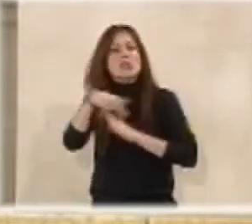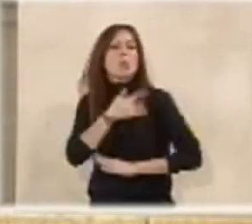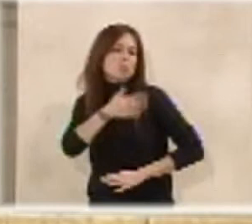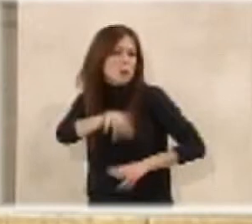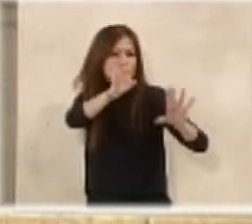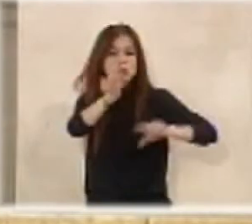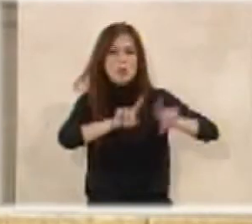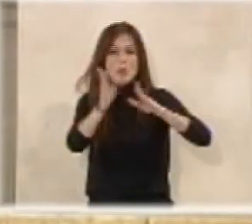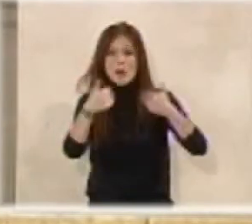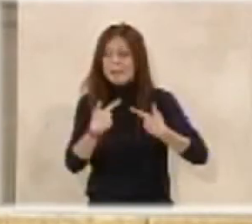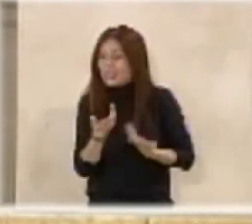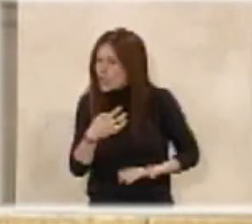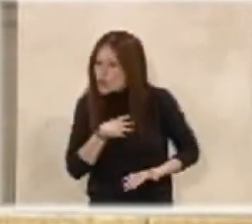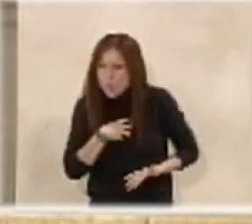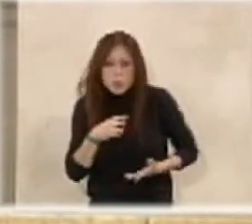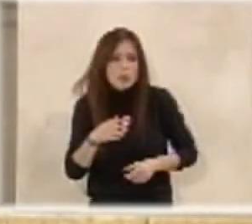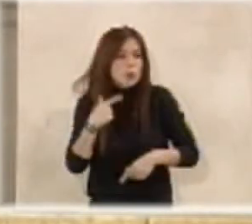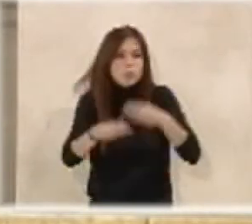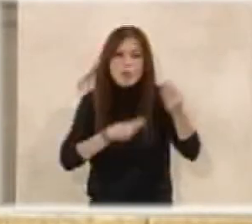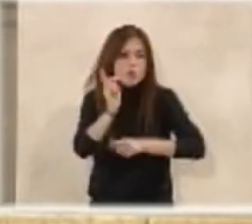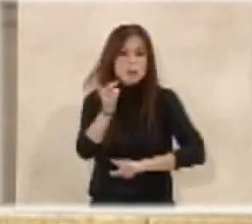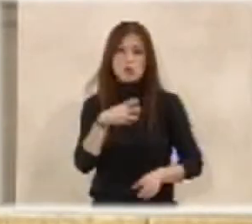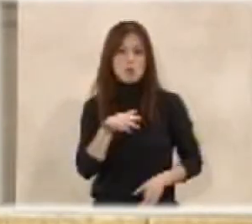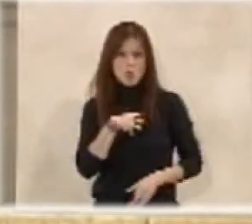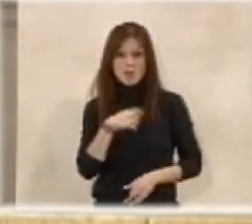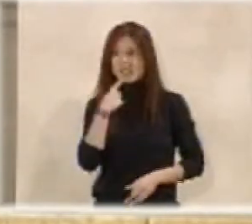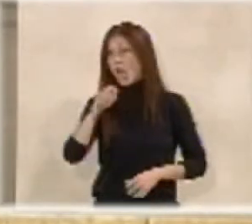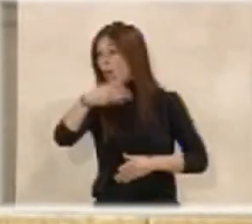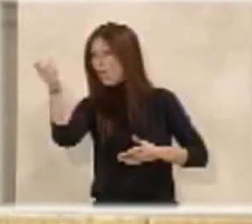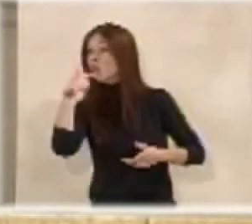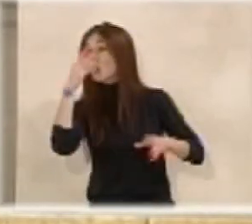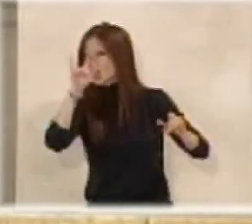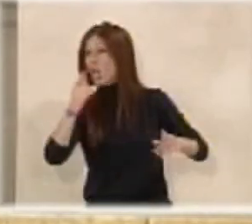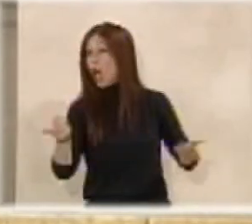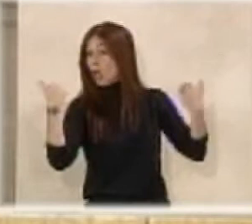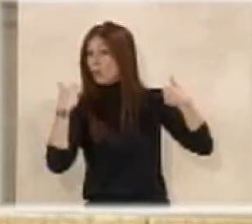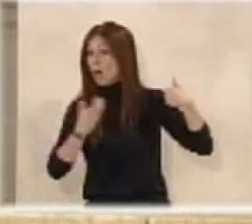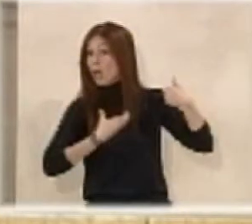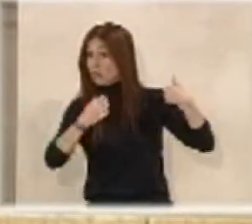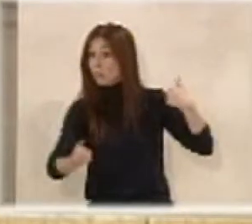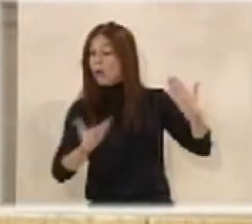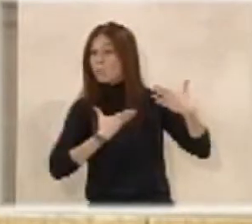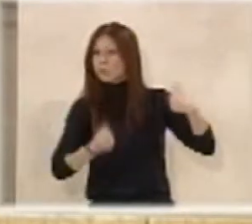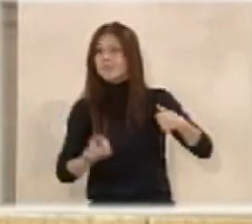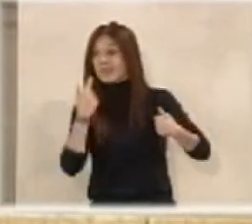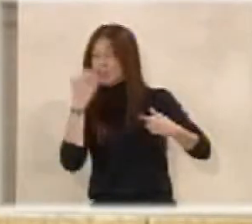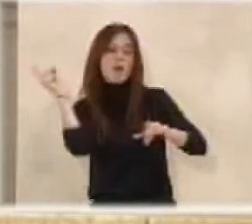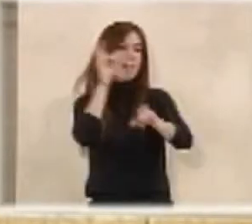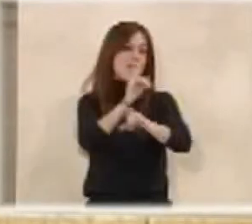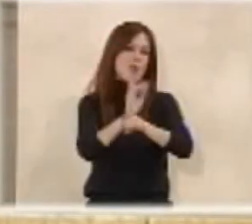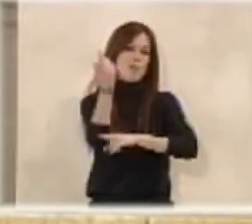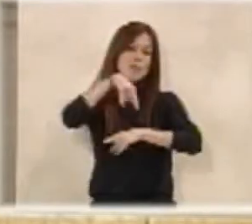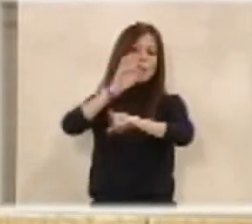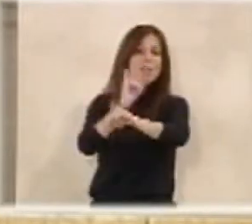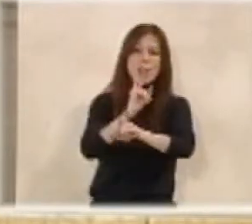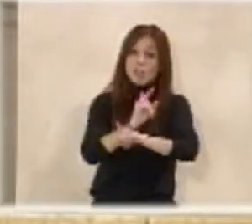16, 17, sin problema. Pero es que eso no lo puedo hacer. Y todos los que os digan que podrían hacerlo, os están engañando. Os están